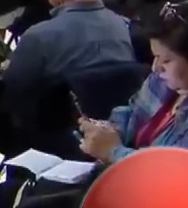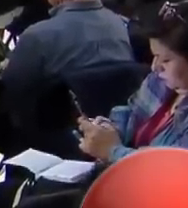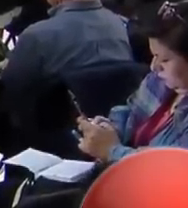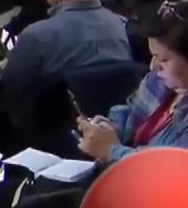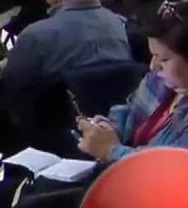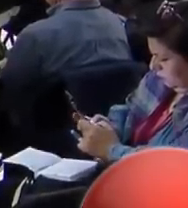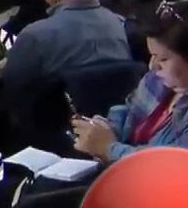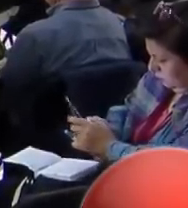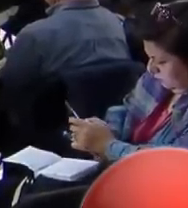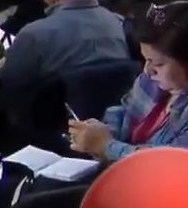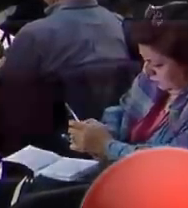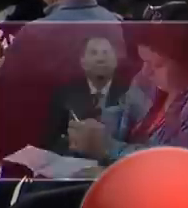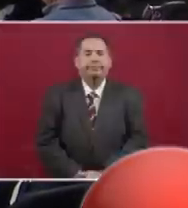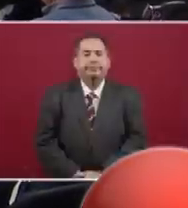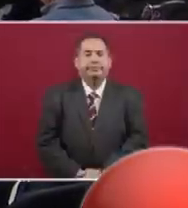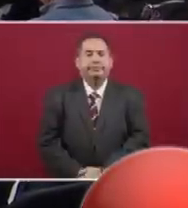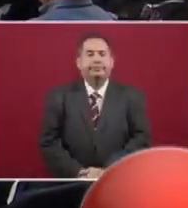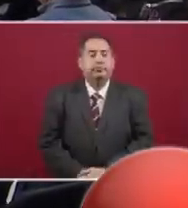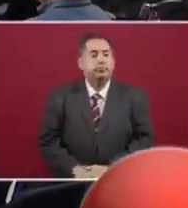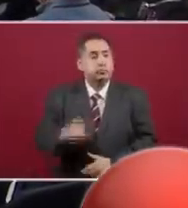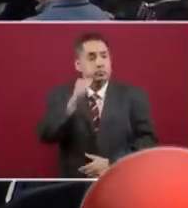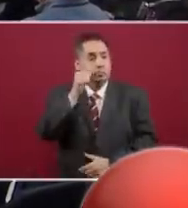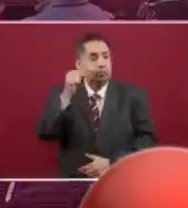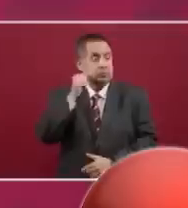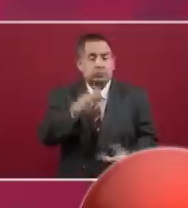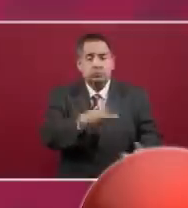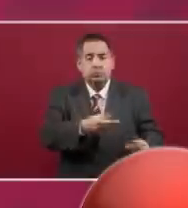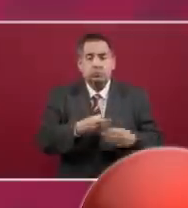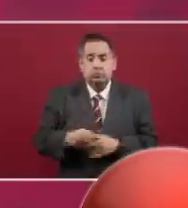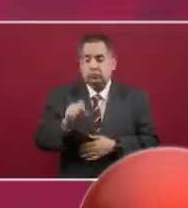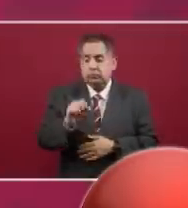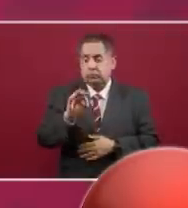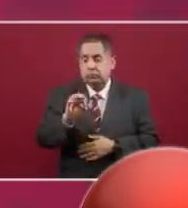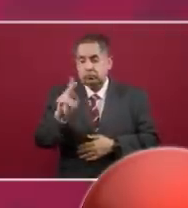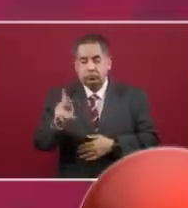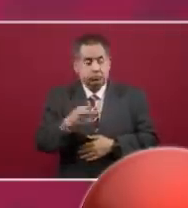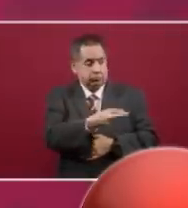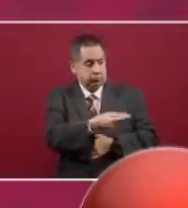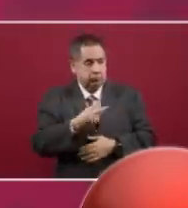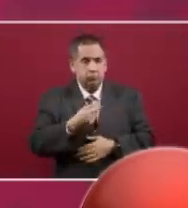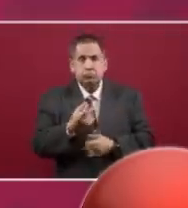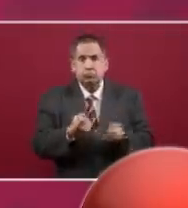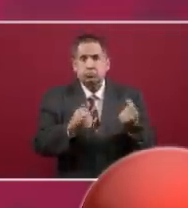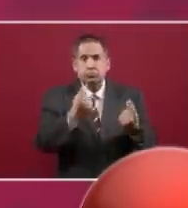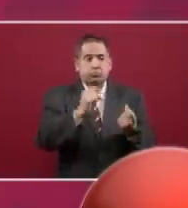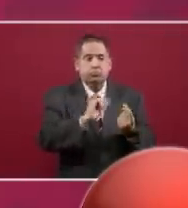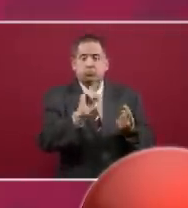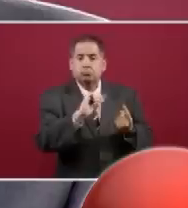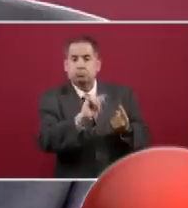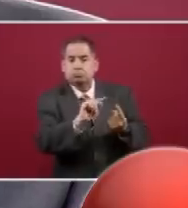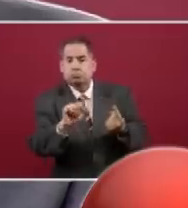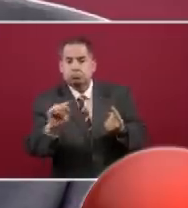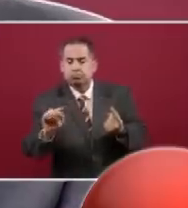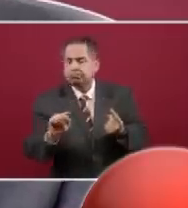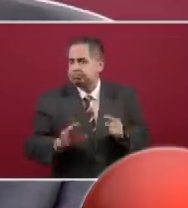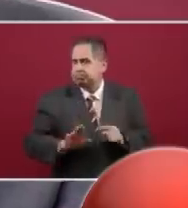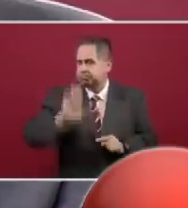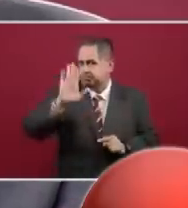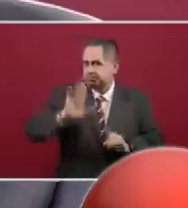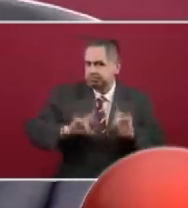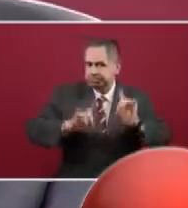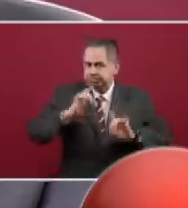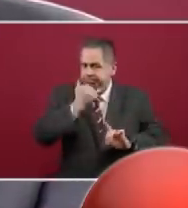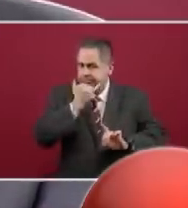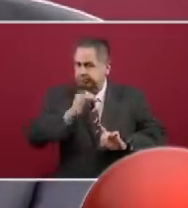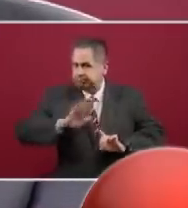la función pública sobre algunos servidores públicos que se presume estuvieron